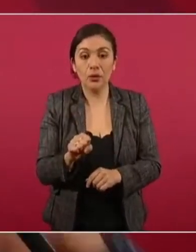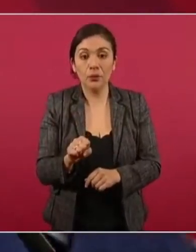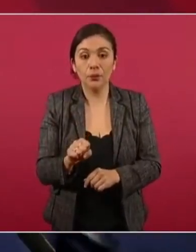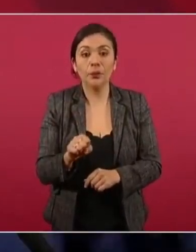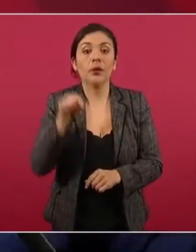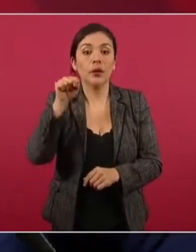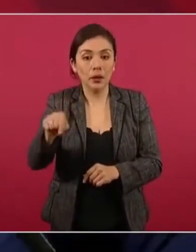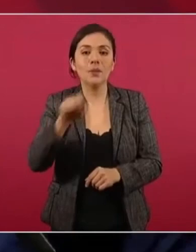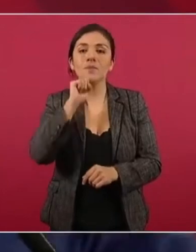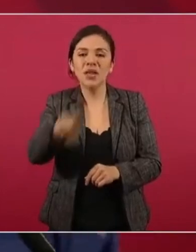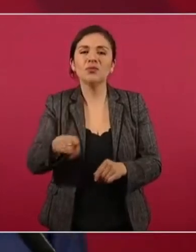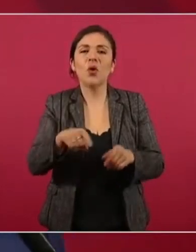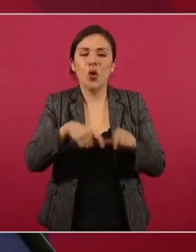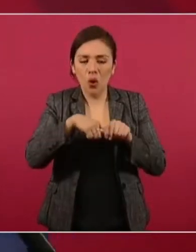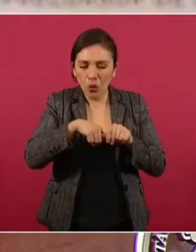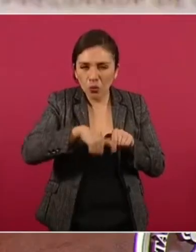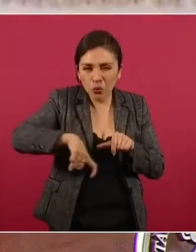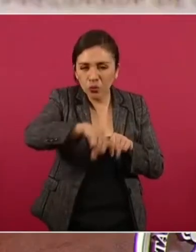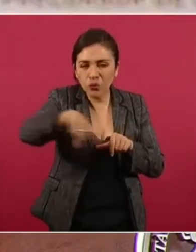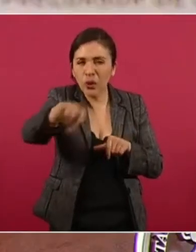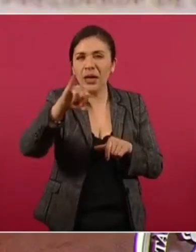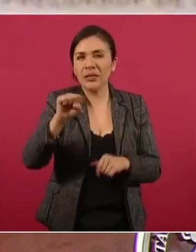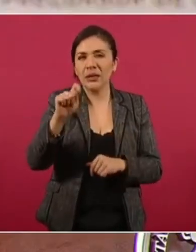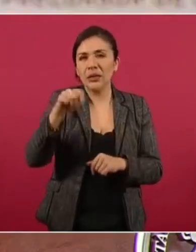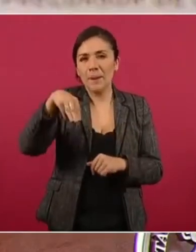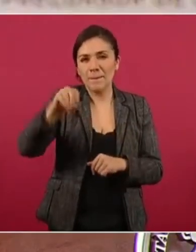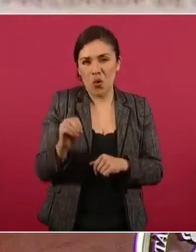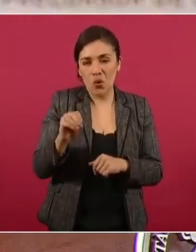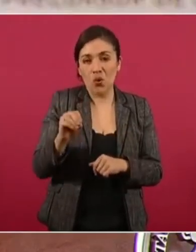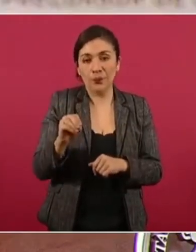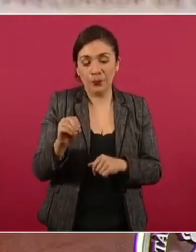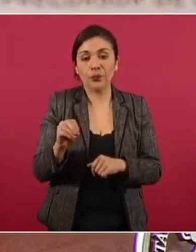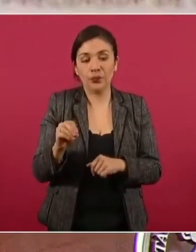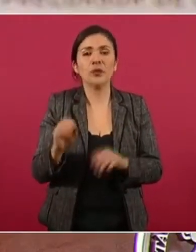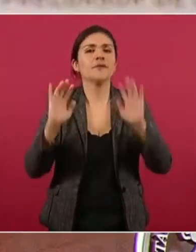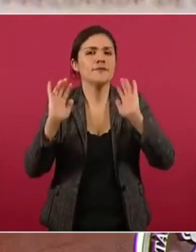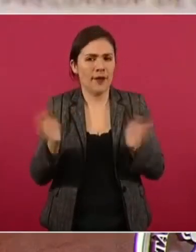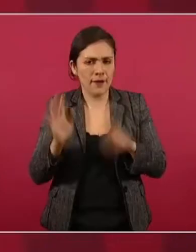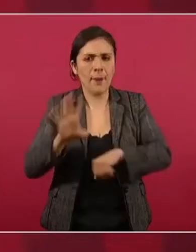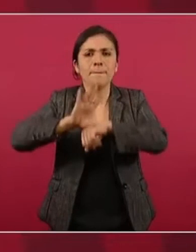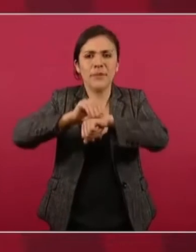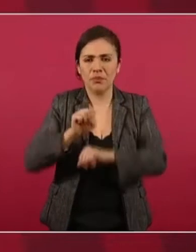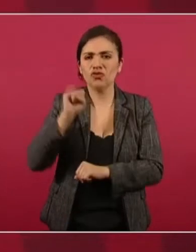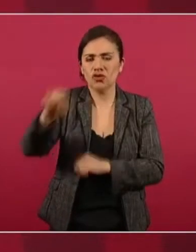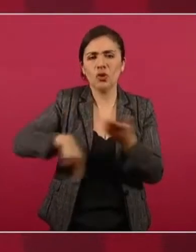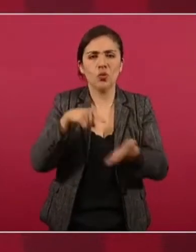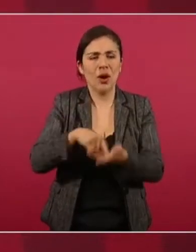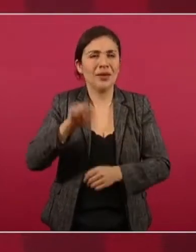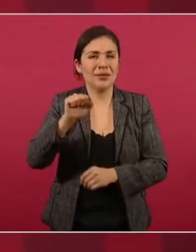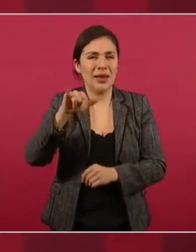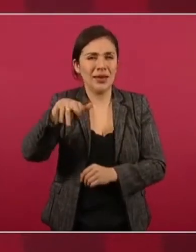Esto es en el corredor del Istmo. Ya está autorizada en Salina Cruz